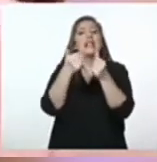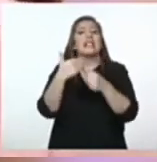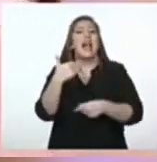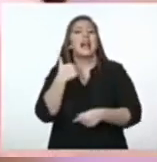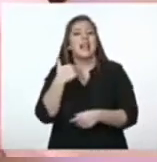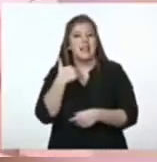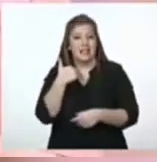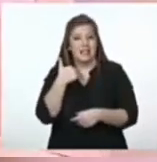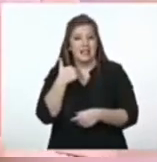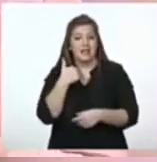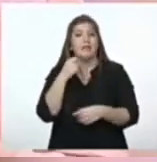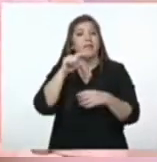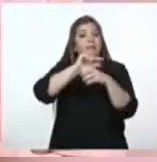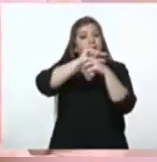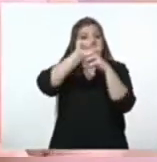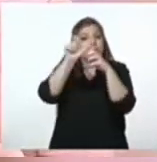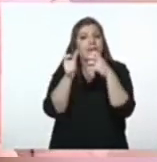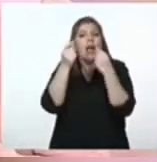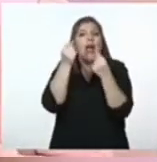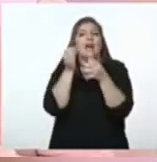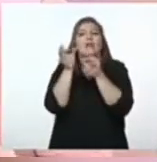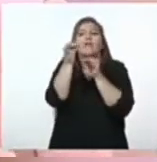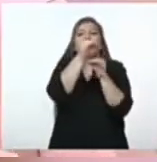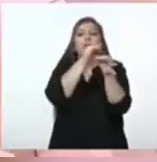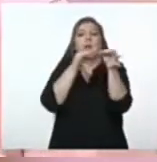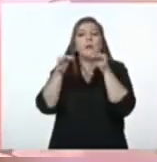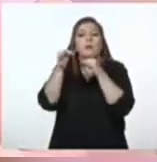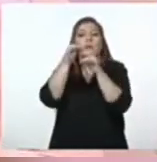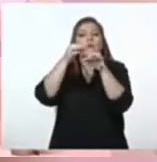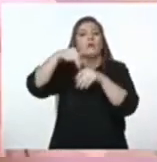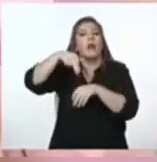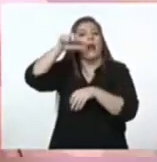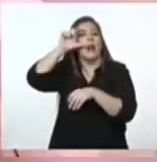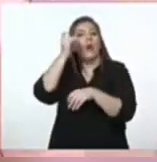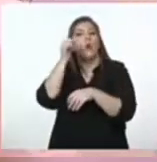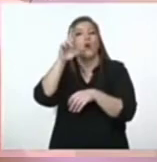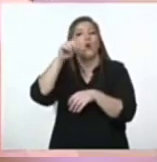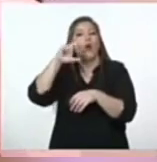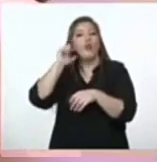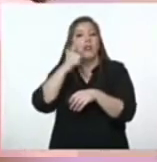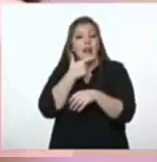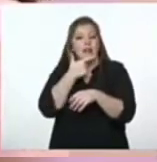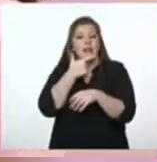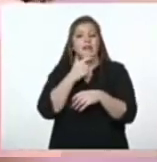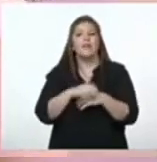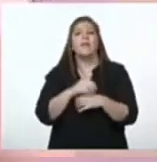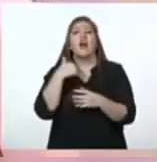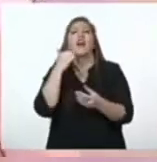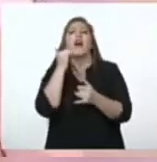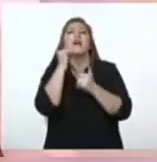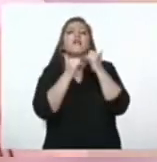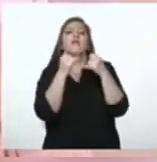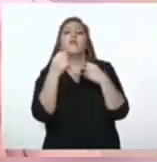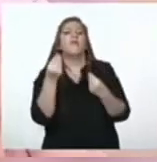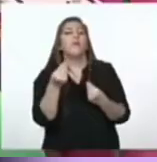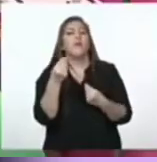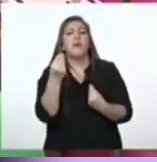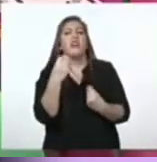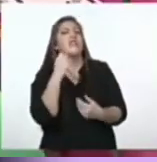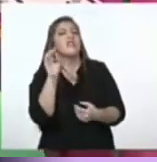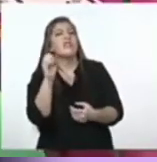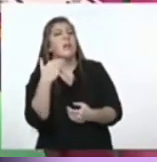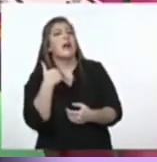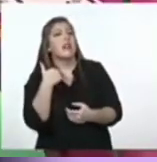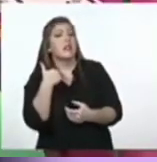donde van a estar los cuerpos de las neuronas. Ahora vamos a ver por qué hay un cuerpo de neurona, ¿no? ¿Por qué se llama gris? Porque tiene que ver con el